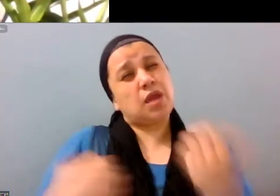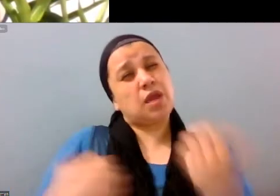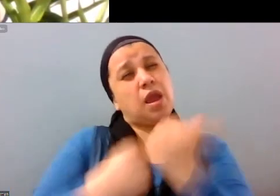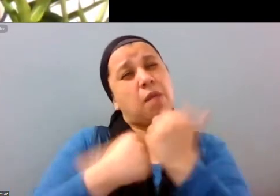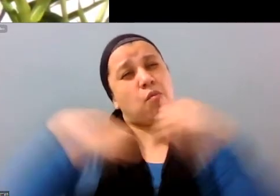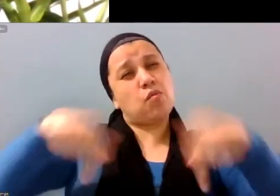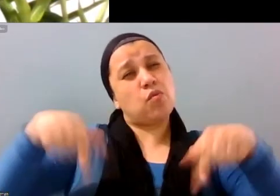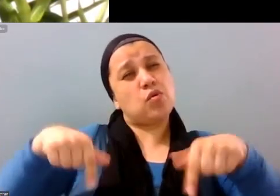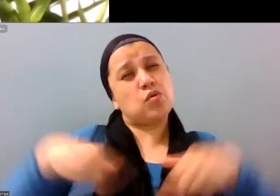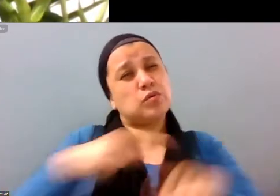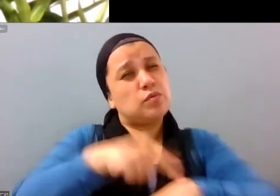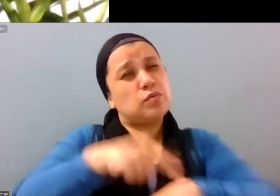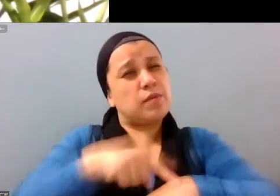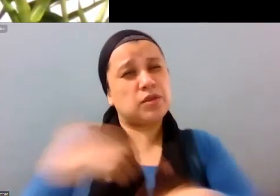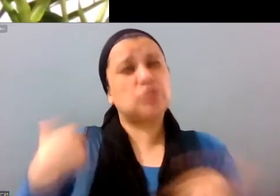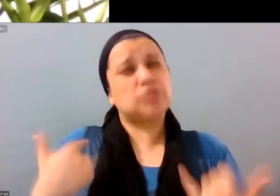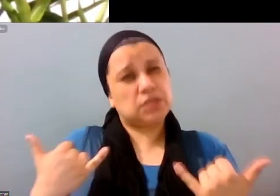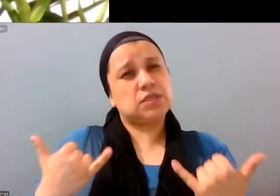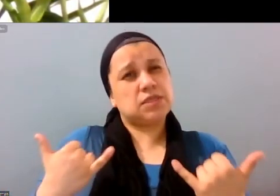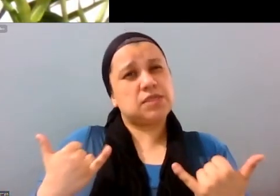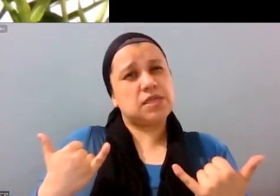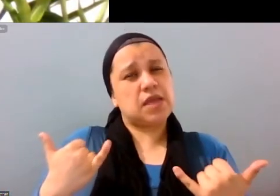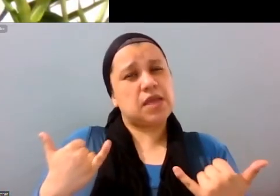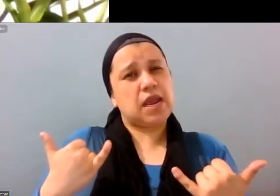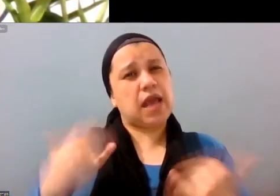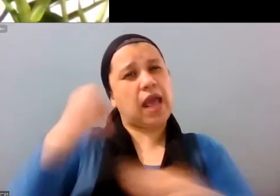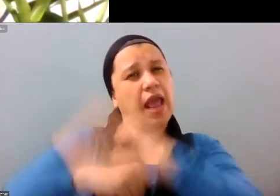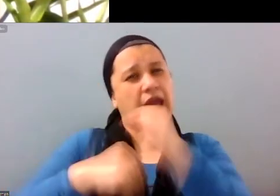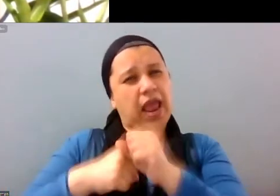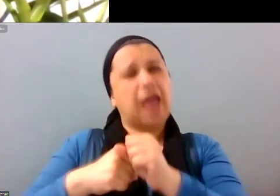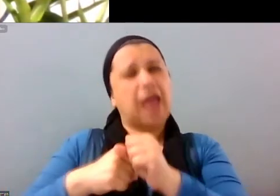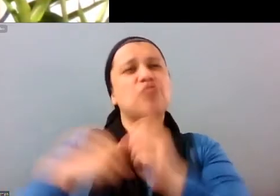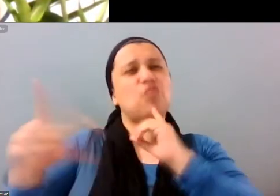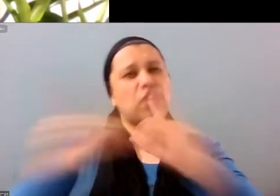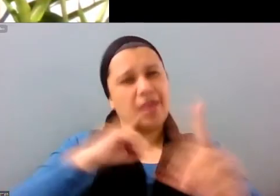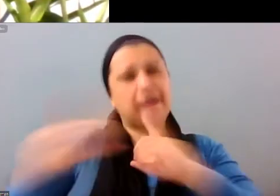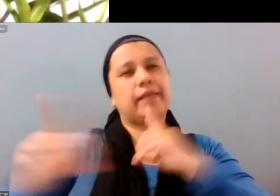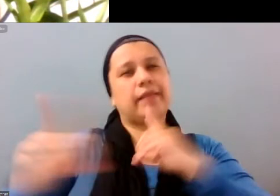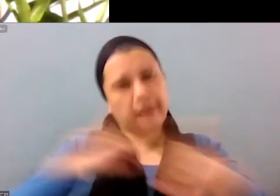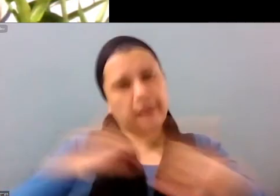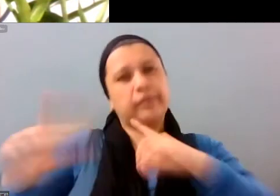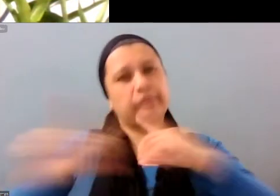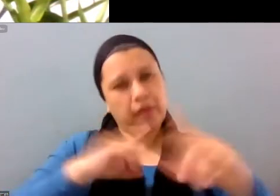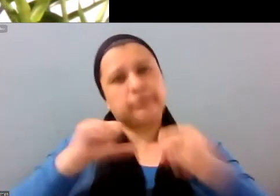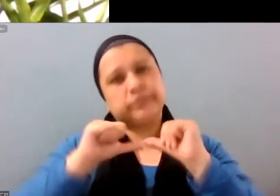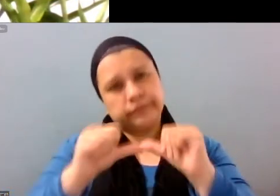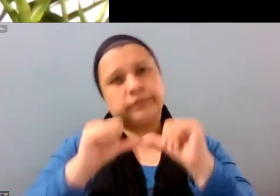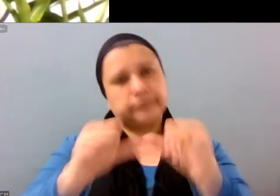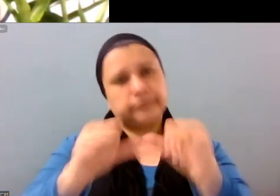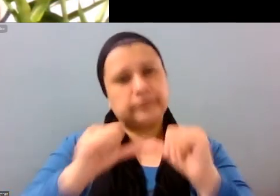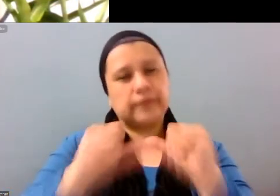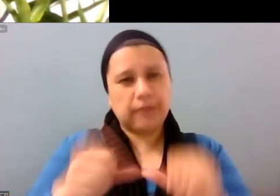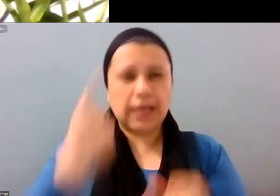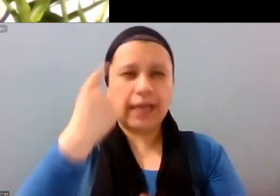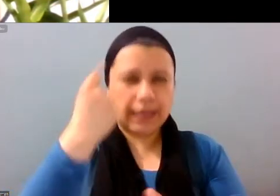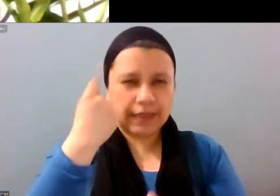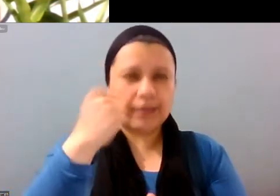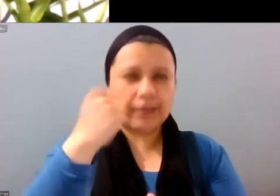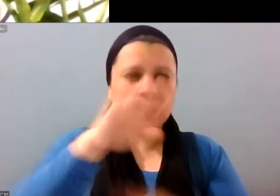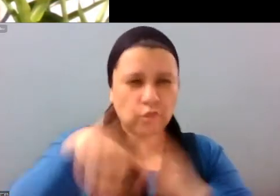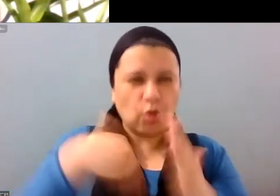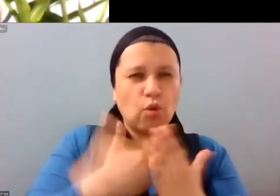y que nos hemos ido dando a lo largo del año ha sido dialogar dialogar y dialogar para tratar de entender entre todos cómo